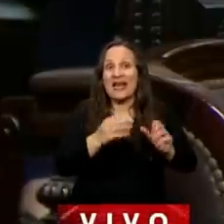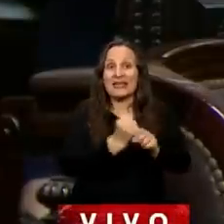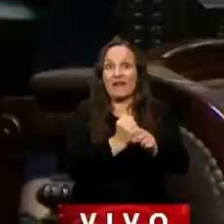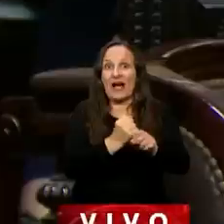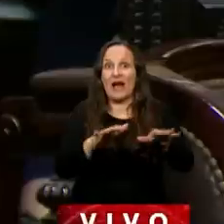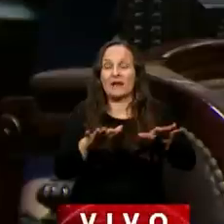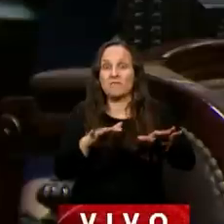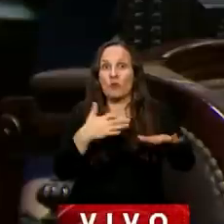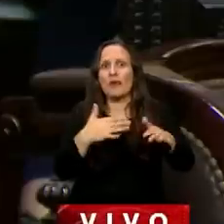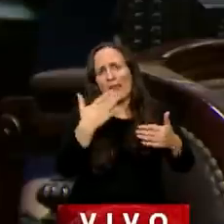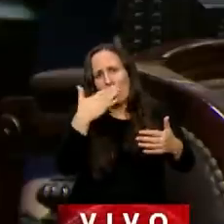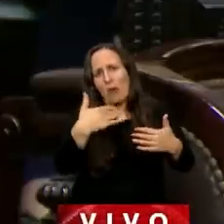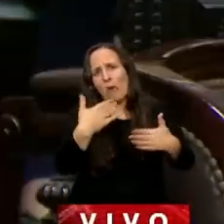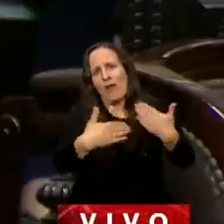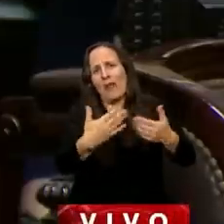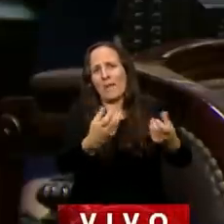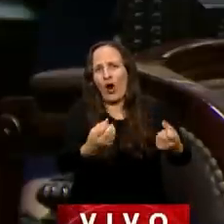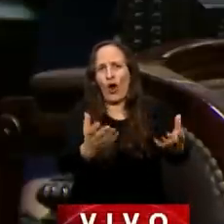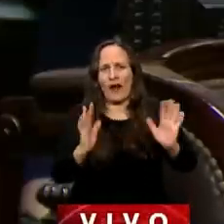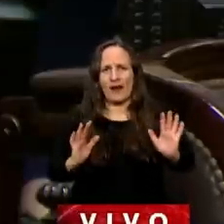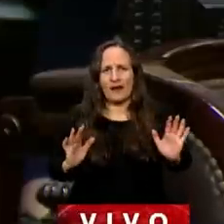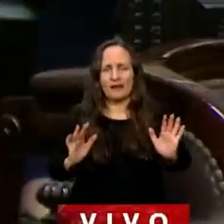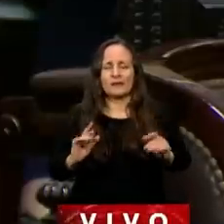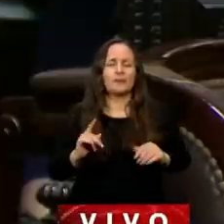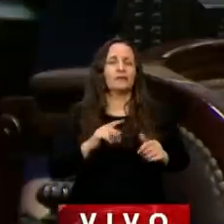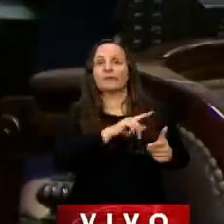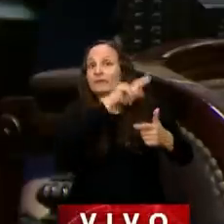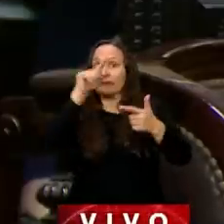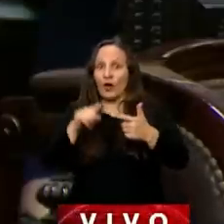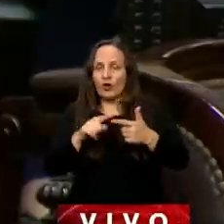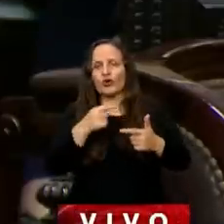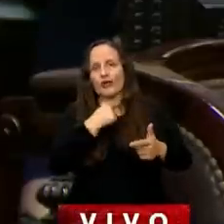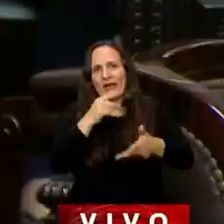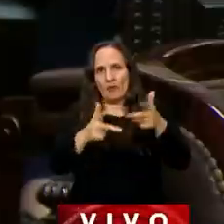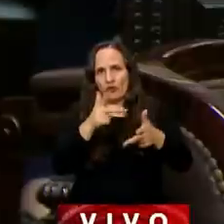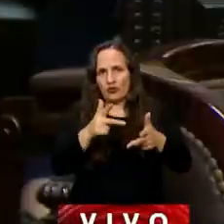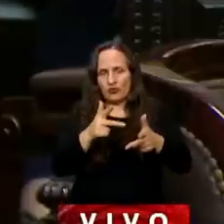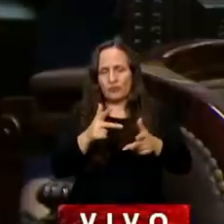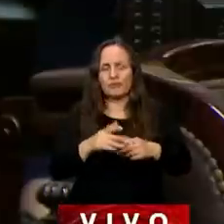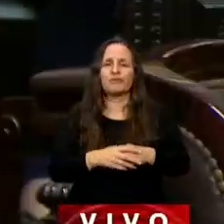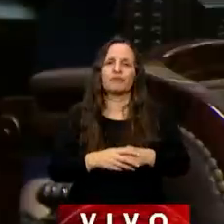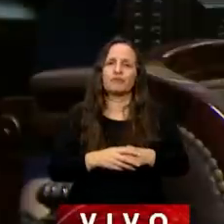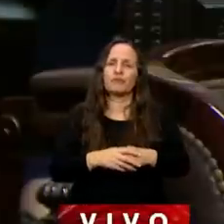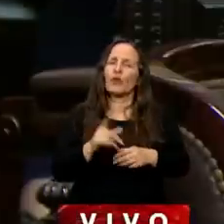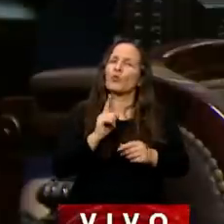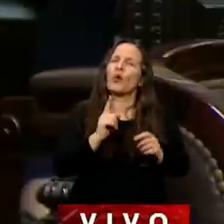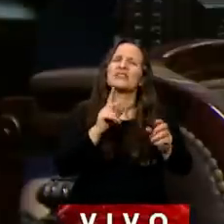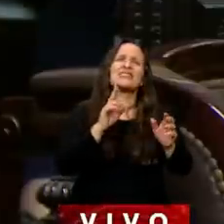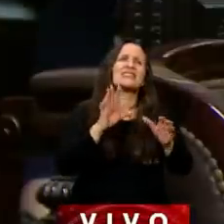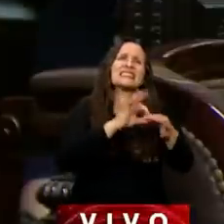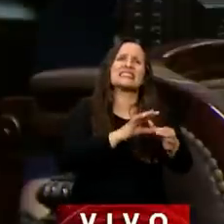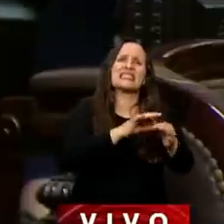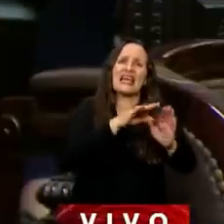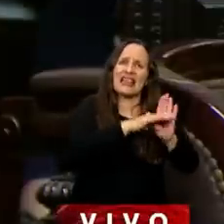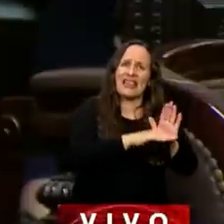urgente estas cuestiones pendientes. La otra cuestión que sí queremos traer a colación, señora presidenta, no tiene que ver con el programa en sí mismo, pero